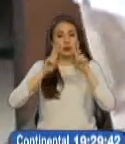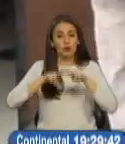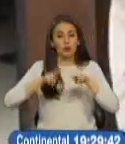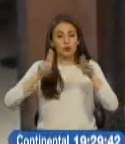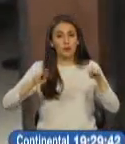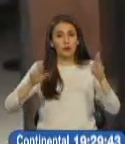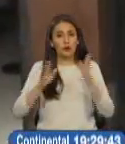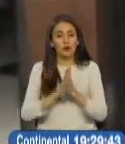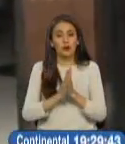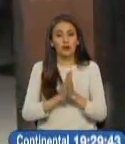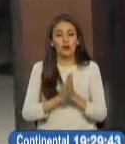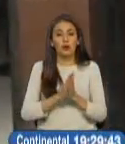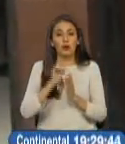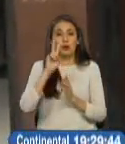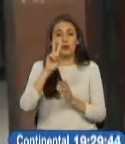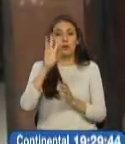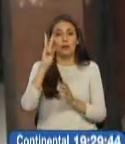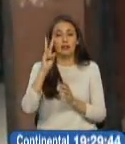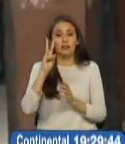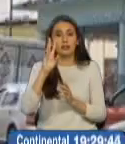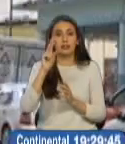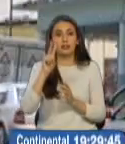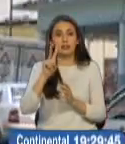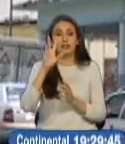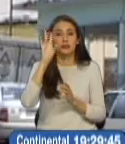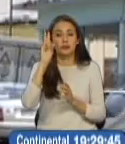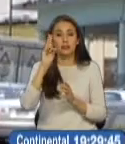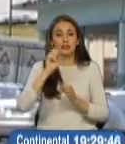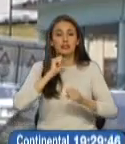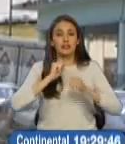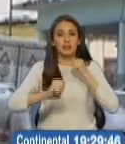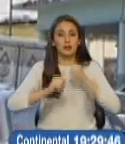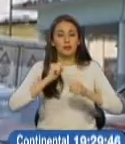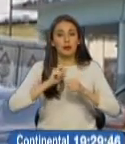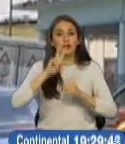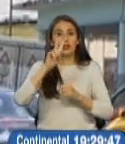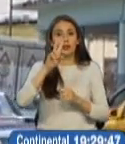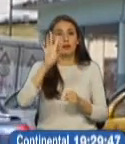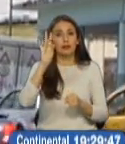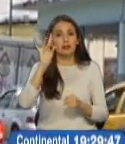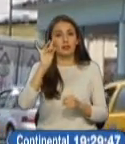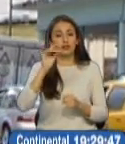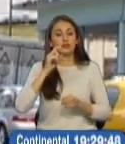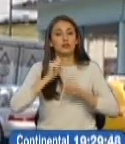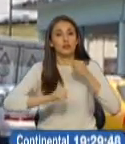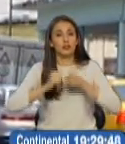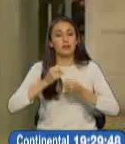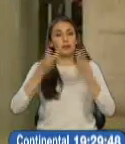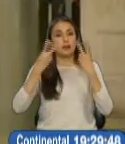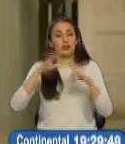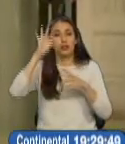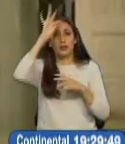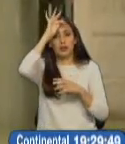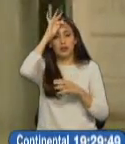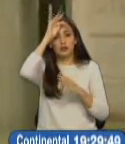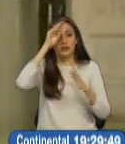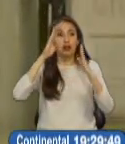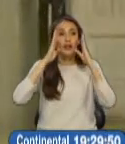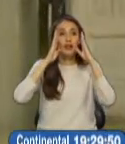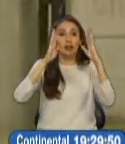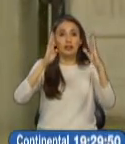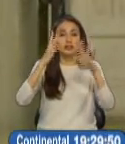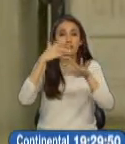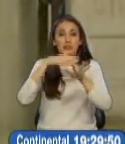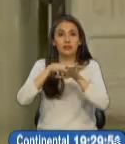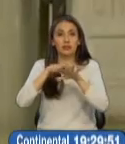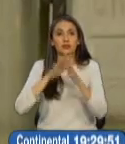26, 27 y 28 de mayo. 8 hospitales y 6 centros de salud garantizarán la atención integral las 24 horas,